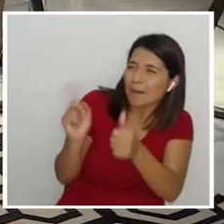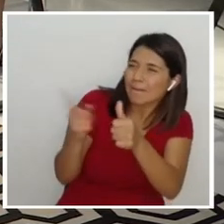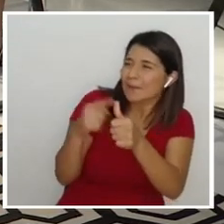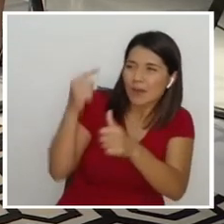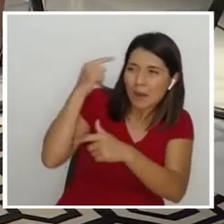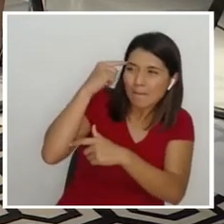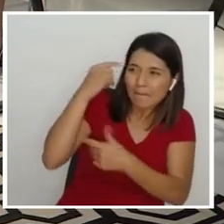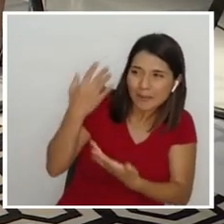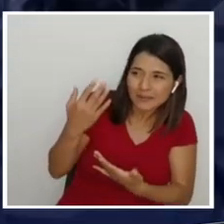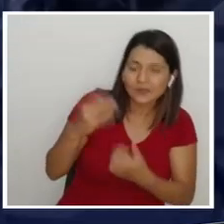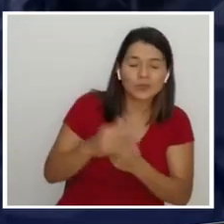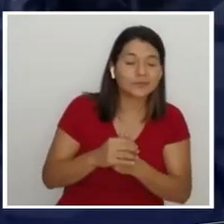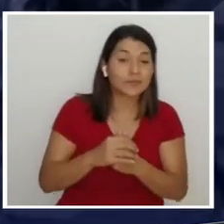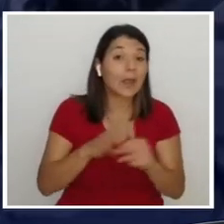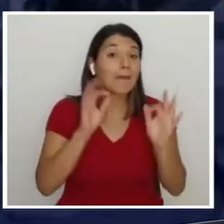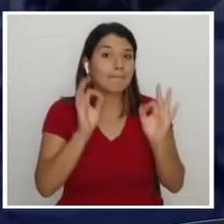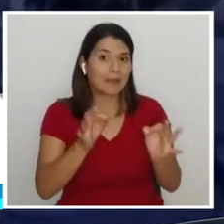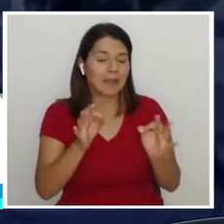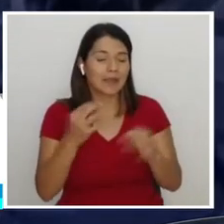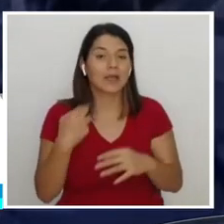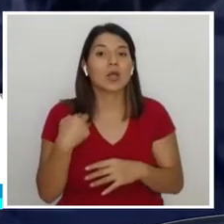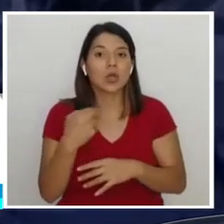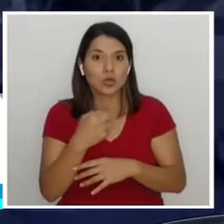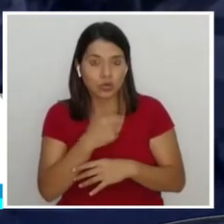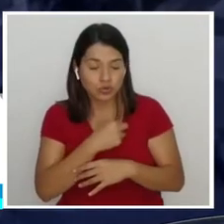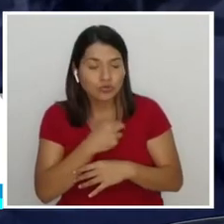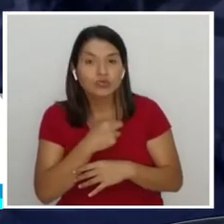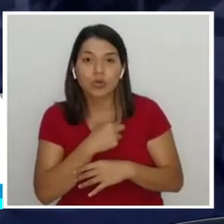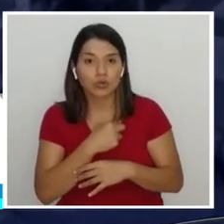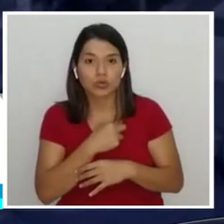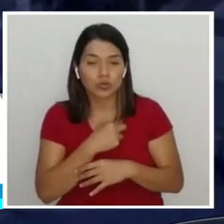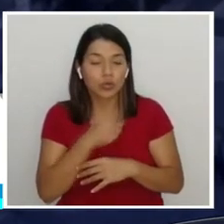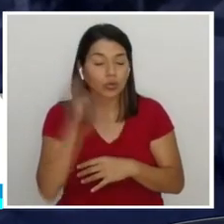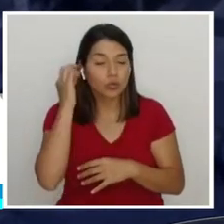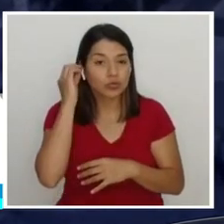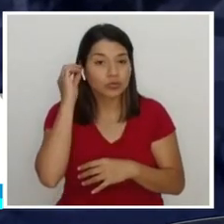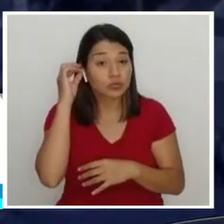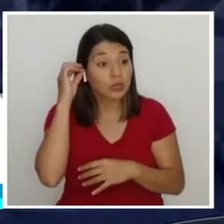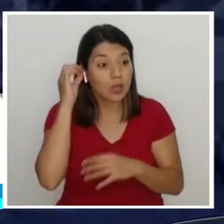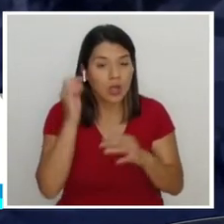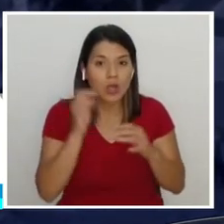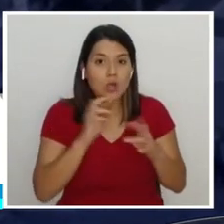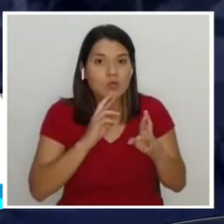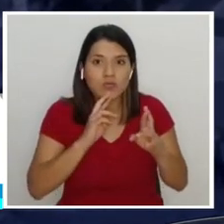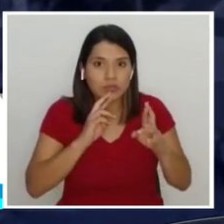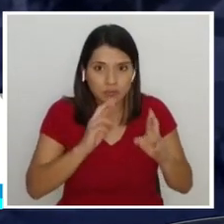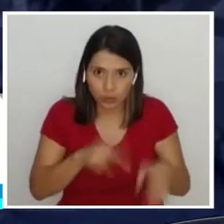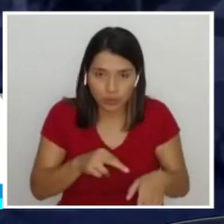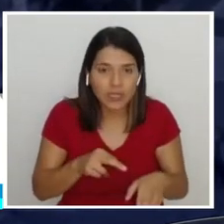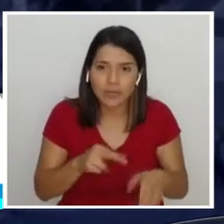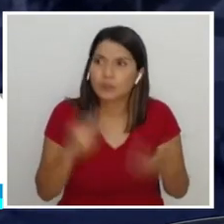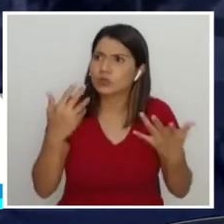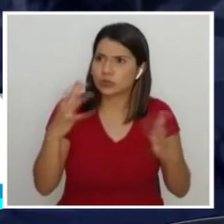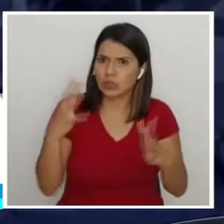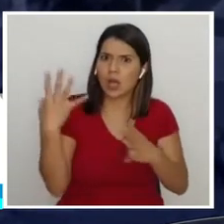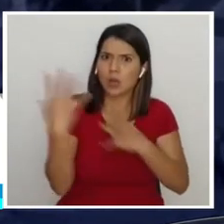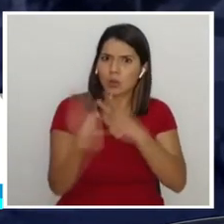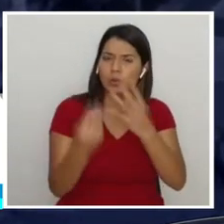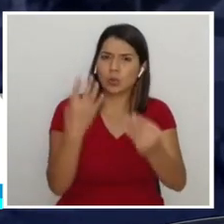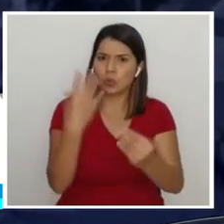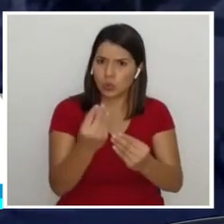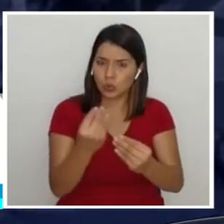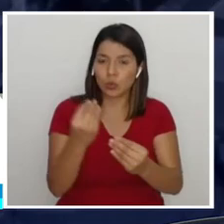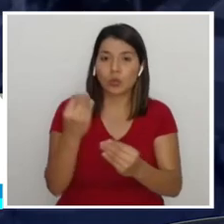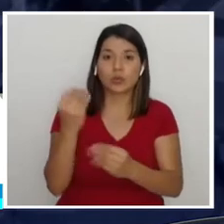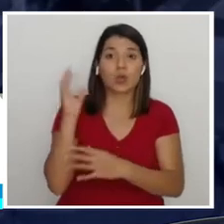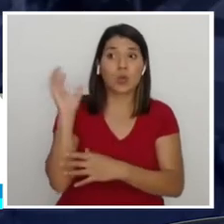nosotros respondemos a una situación donde ya se habían movilizado las unidades de San Ramón, de Cruz